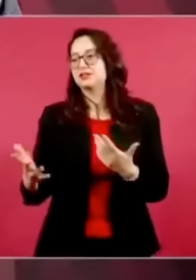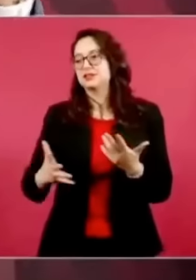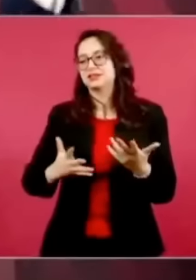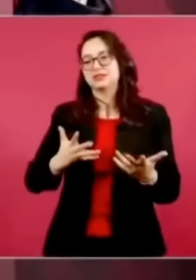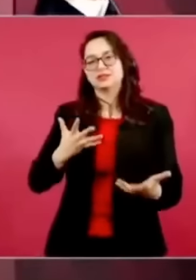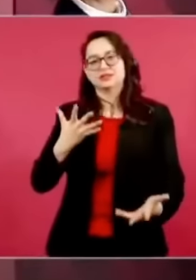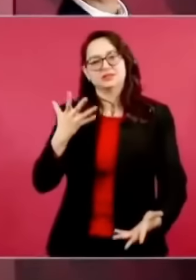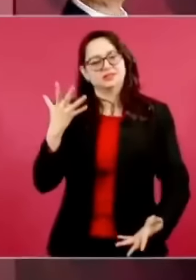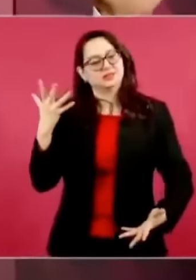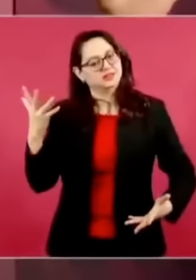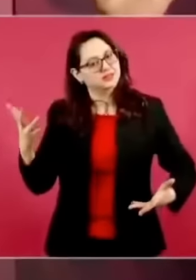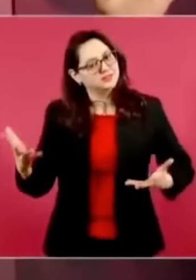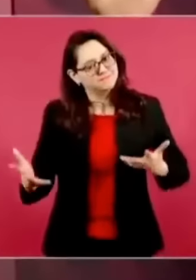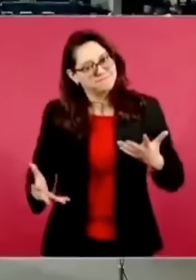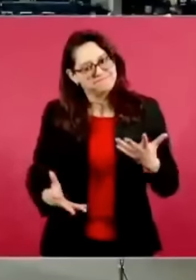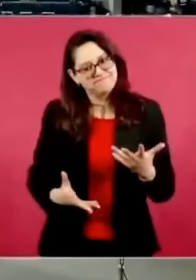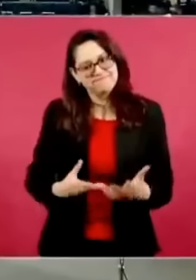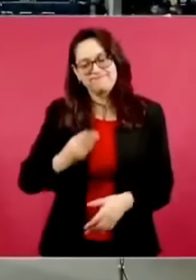muchísimo, ¿no?